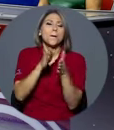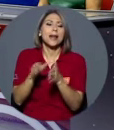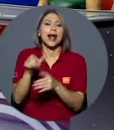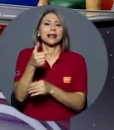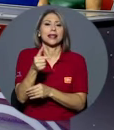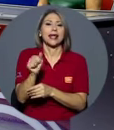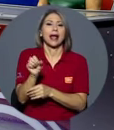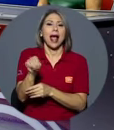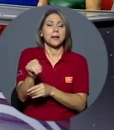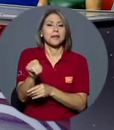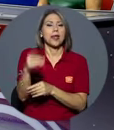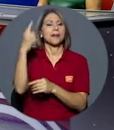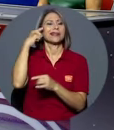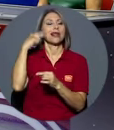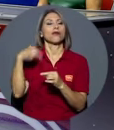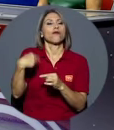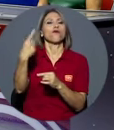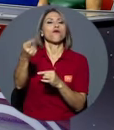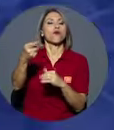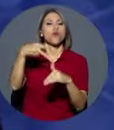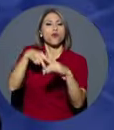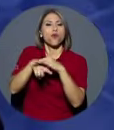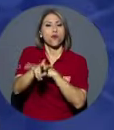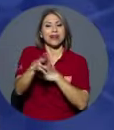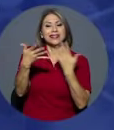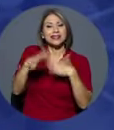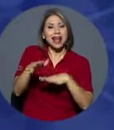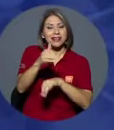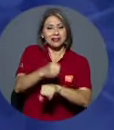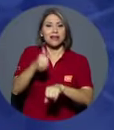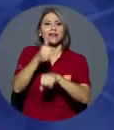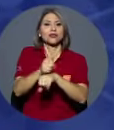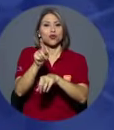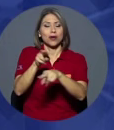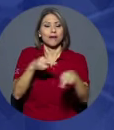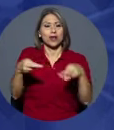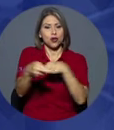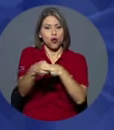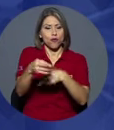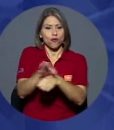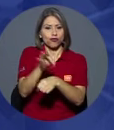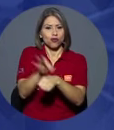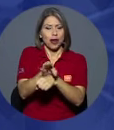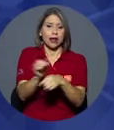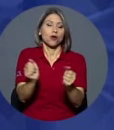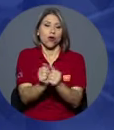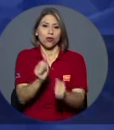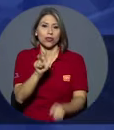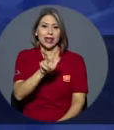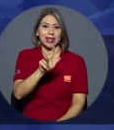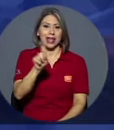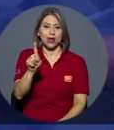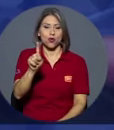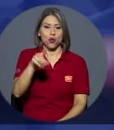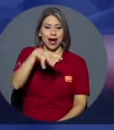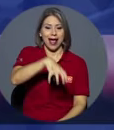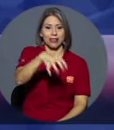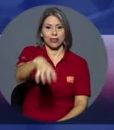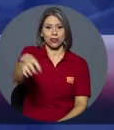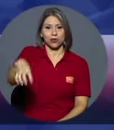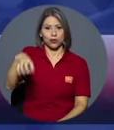visionario de la gran área metropolitana, como país se definió una región funcional con 31